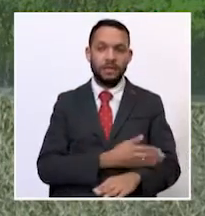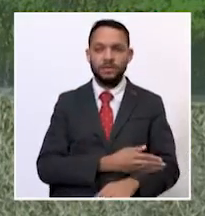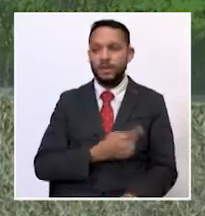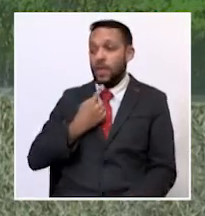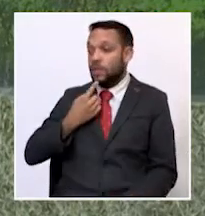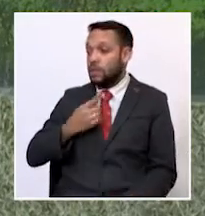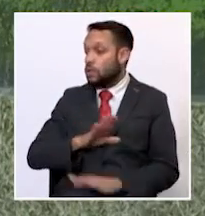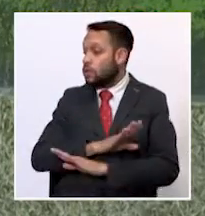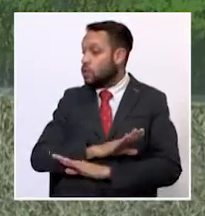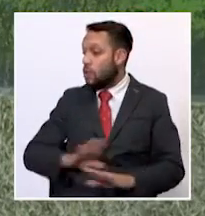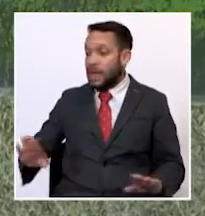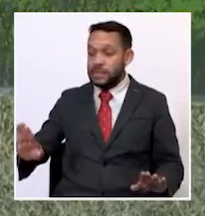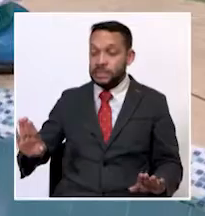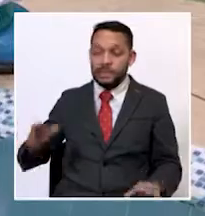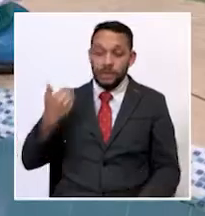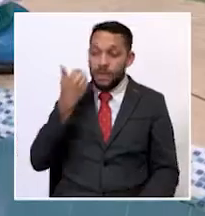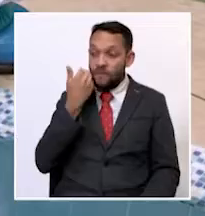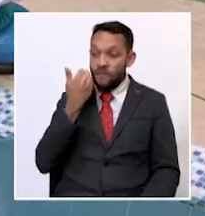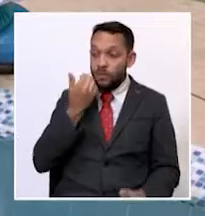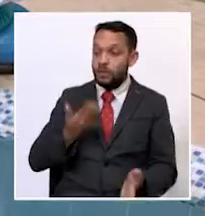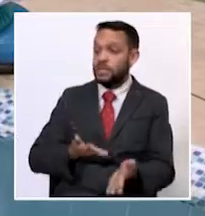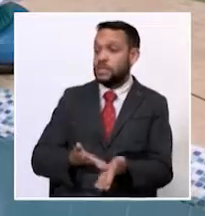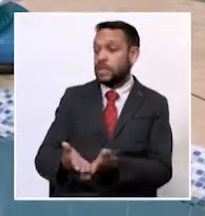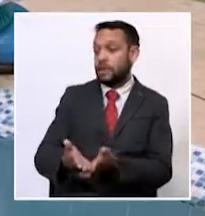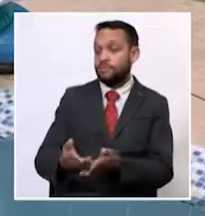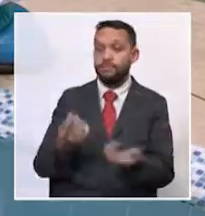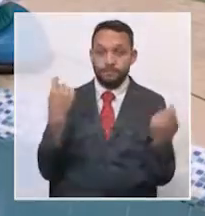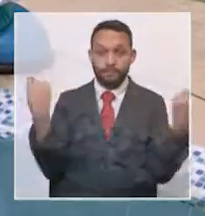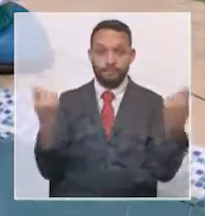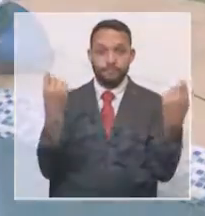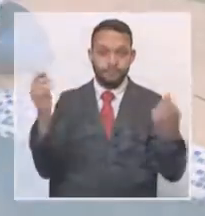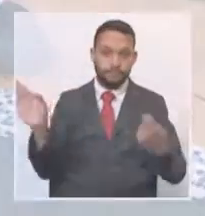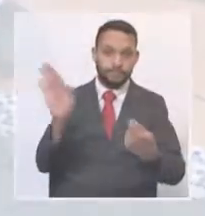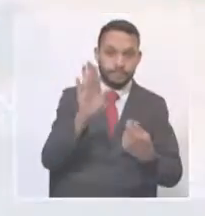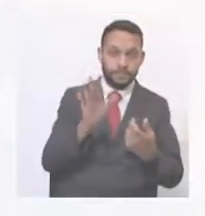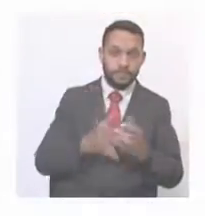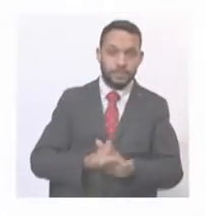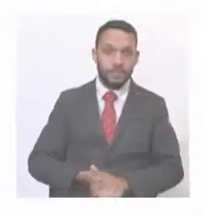paciente, a usted ya no hay nada más que hacerle. Ya regresamos.